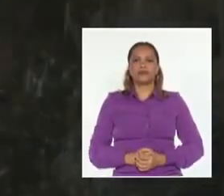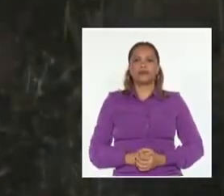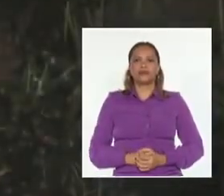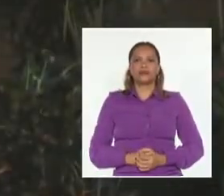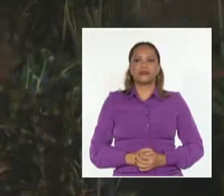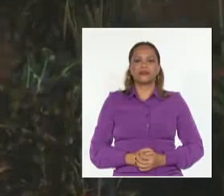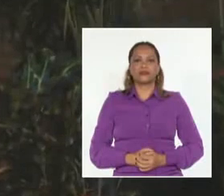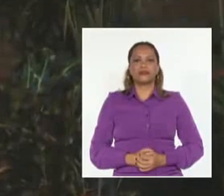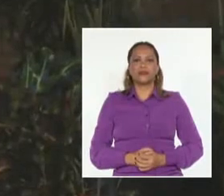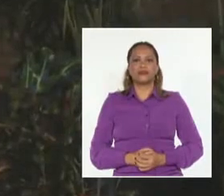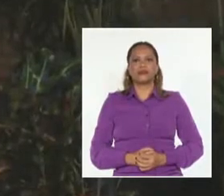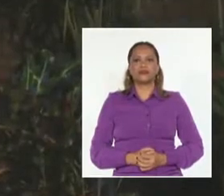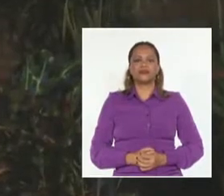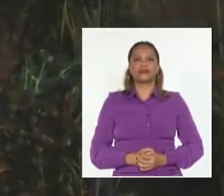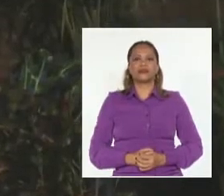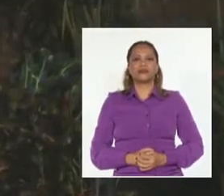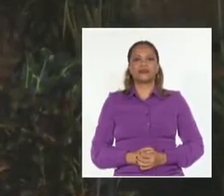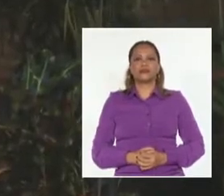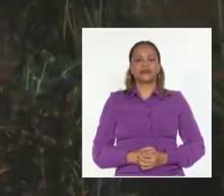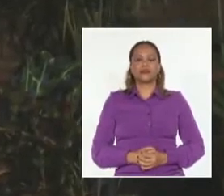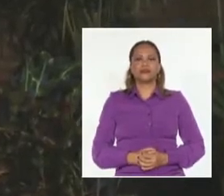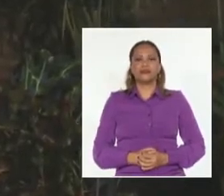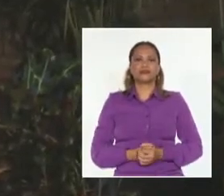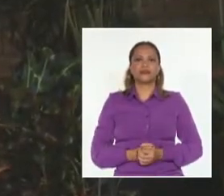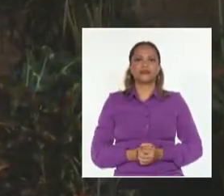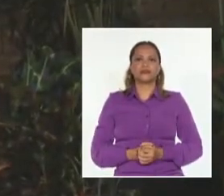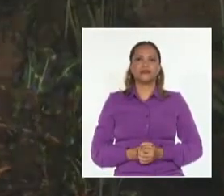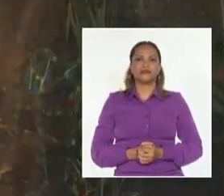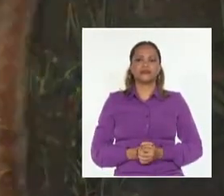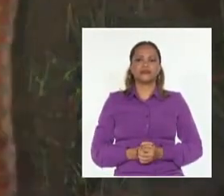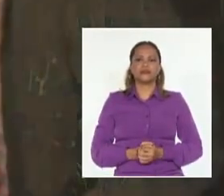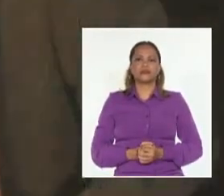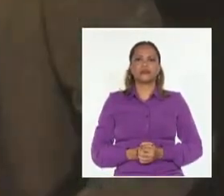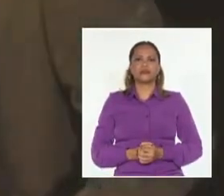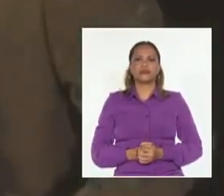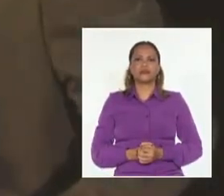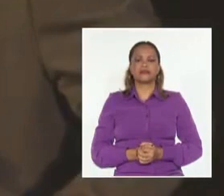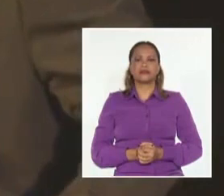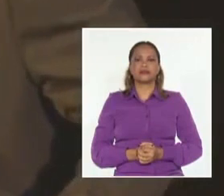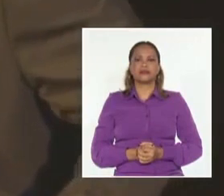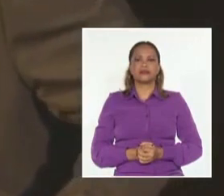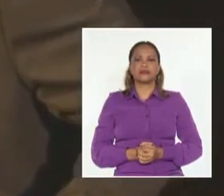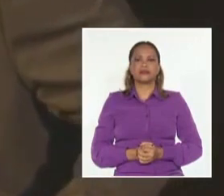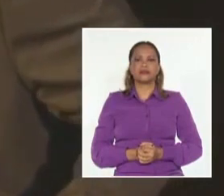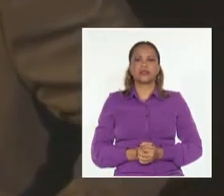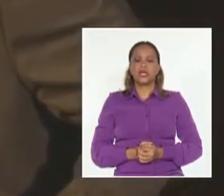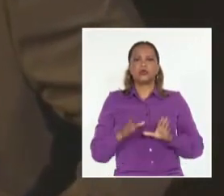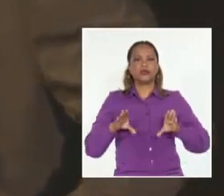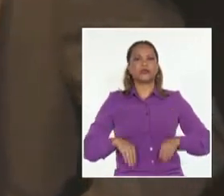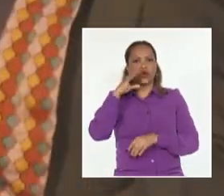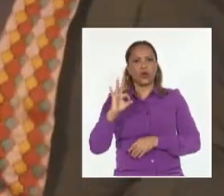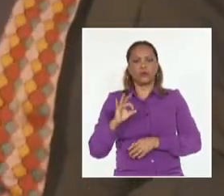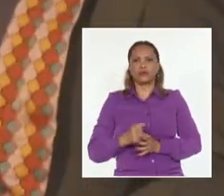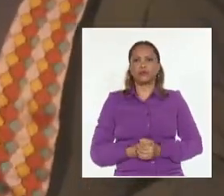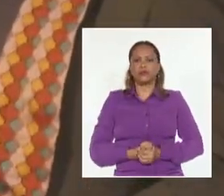Los pueblos tienen derecho a determinar su destino, sin injerencias o imposiciones